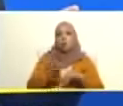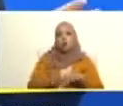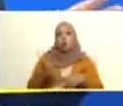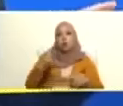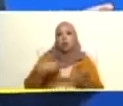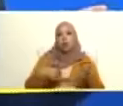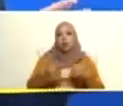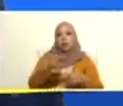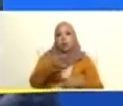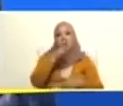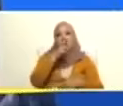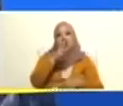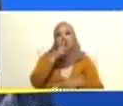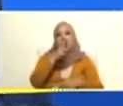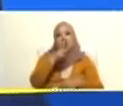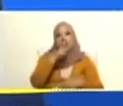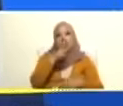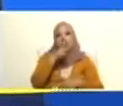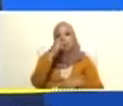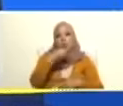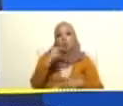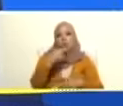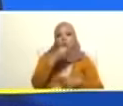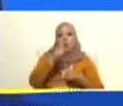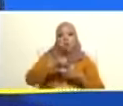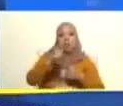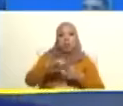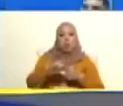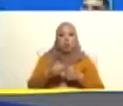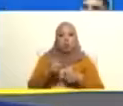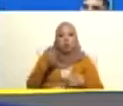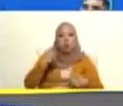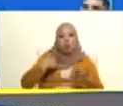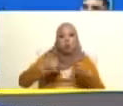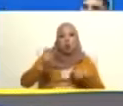colas en el Zulia lo ocupó el contrabando.